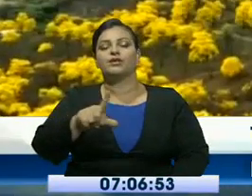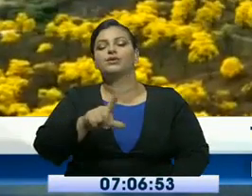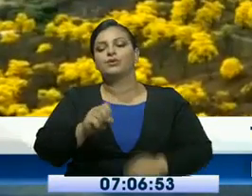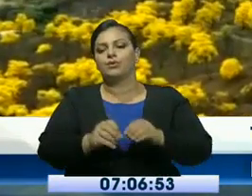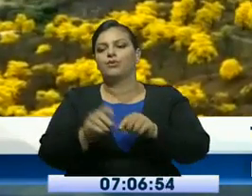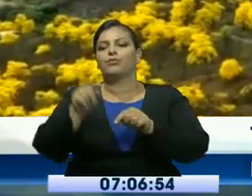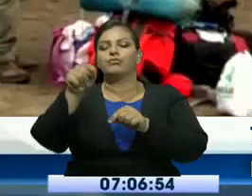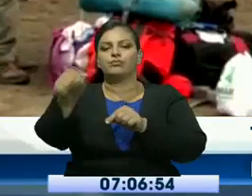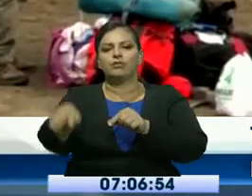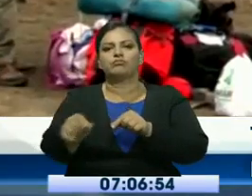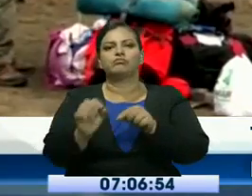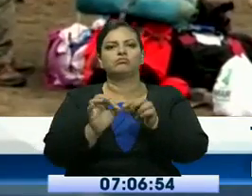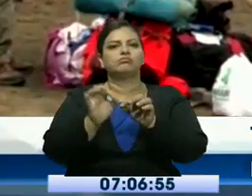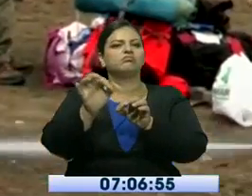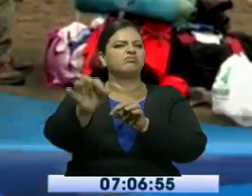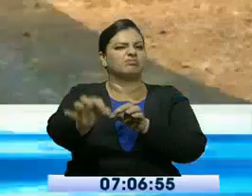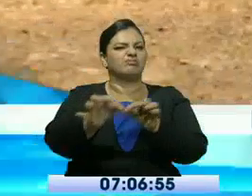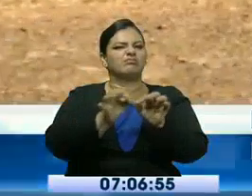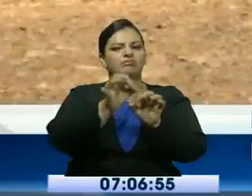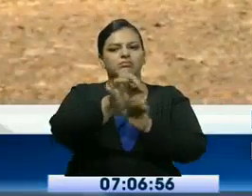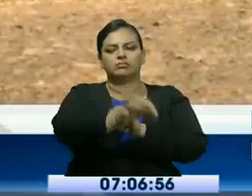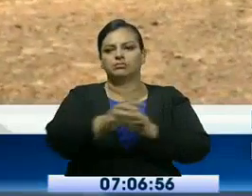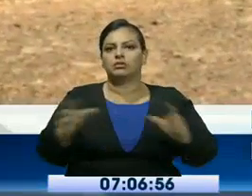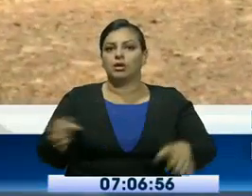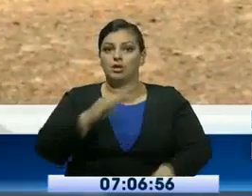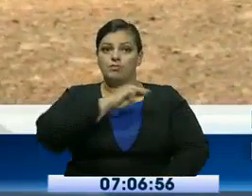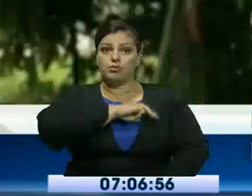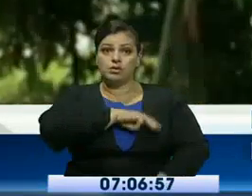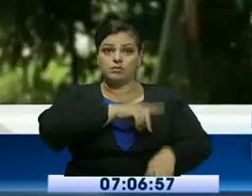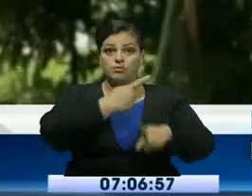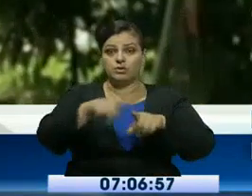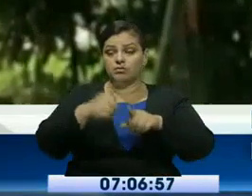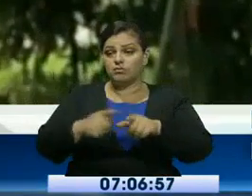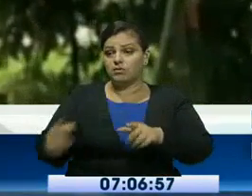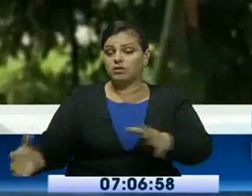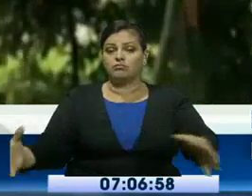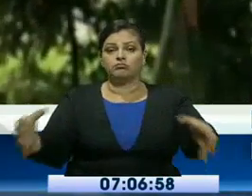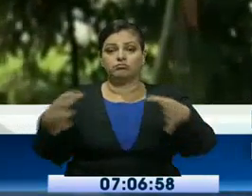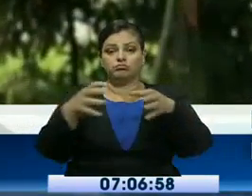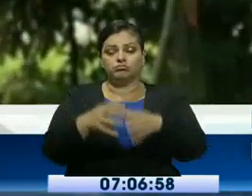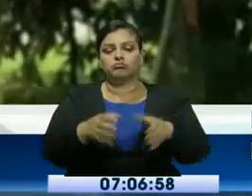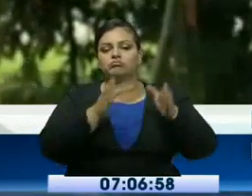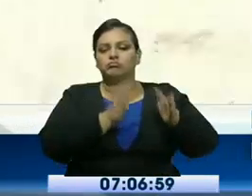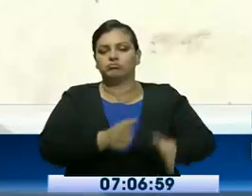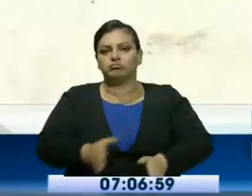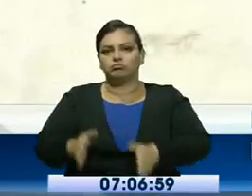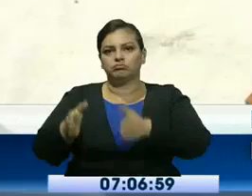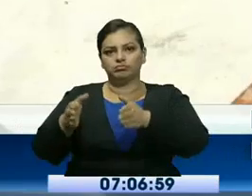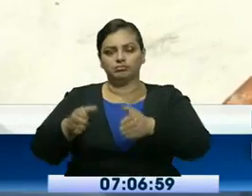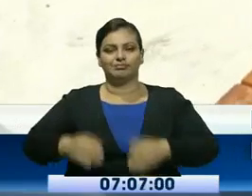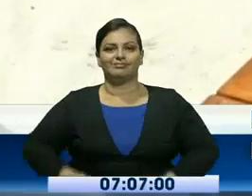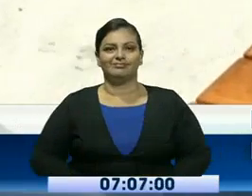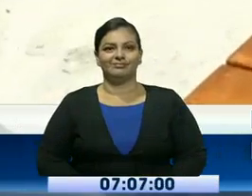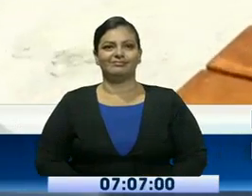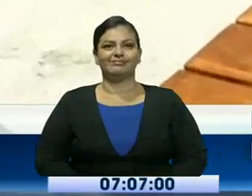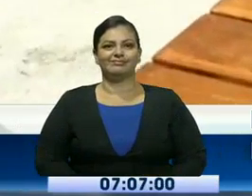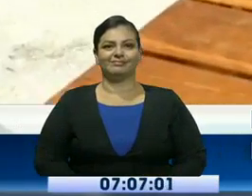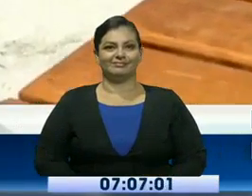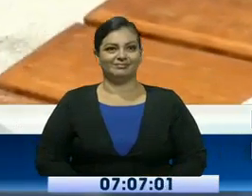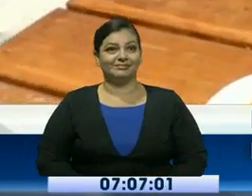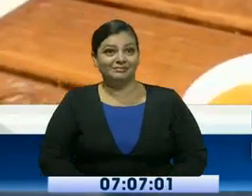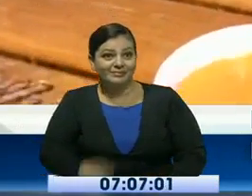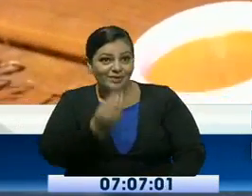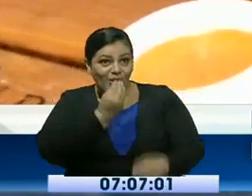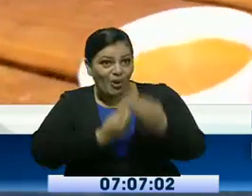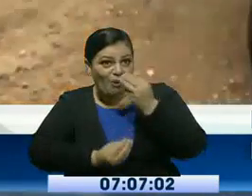de Manga Urco y Casaderos. Pero el aporte más importante es la gente de la frontera. La ruta no sería completa sin